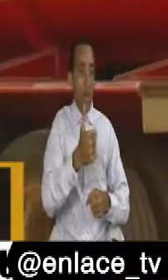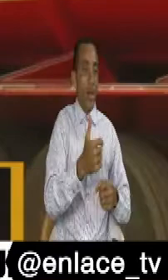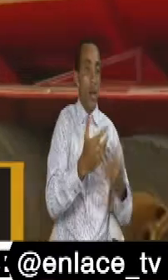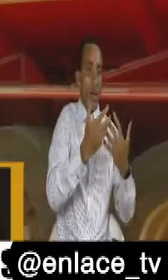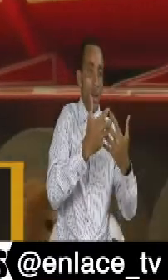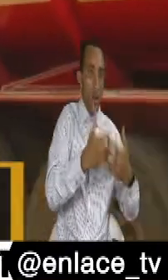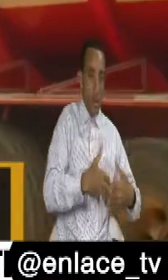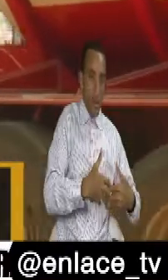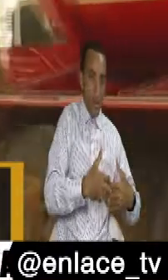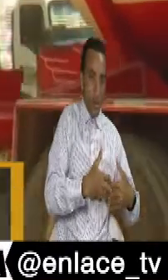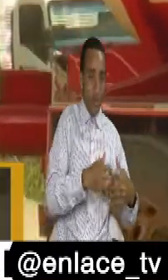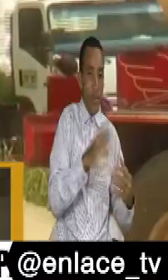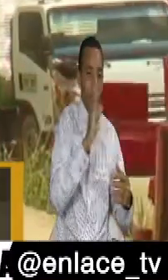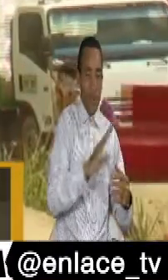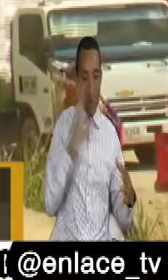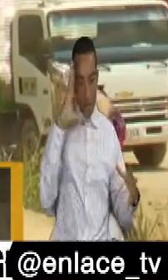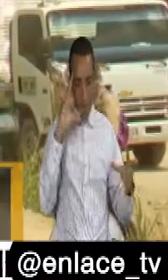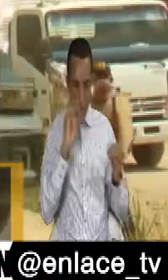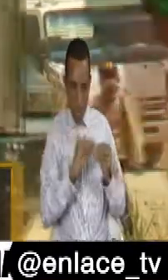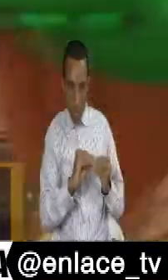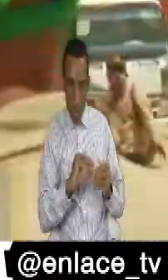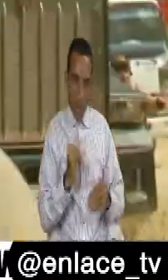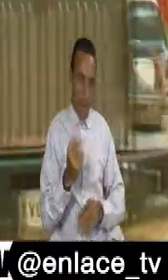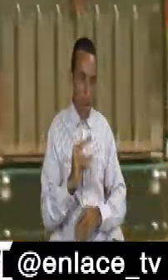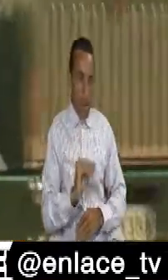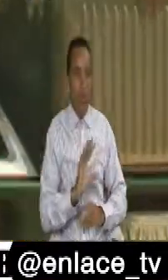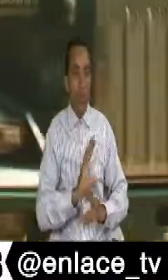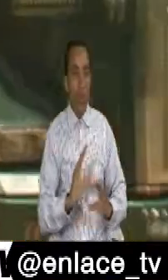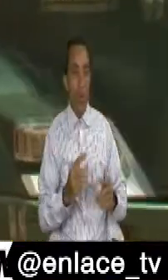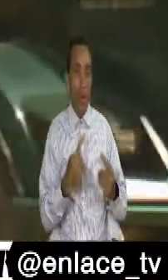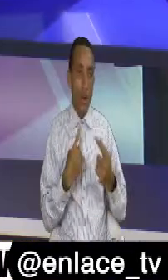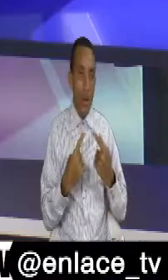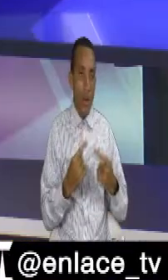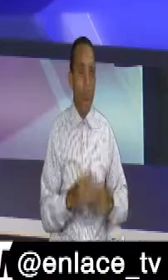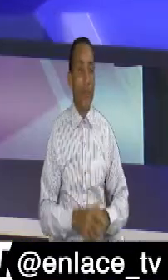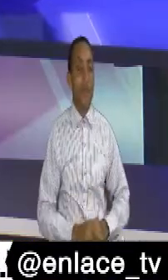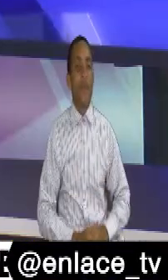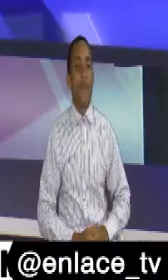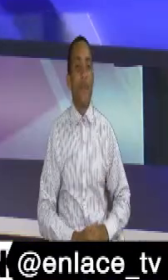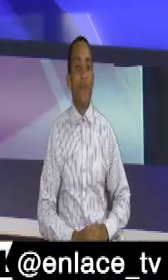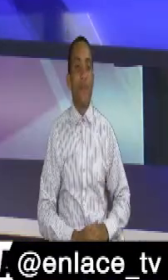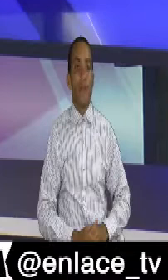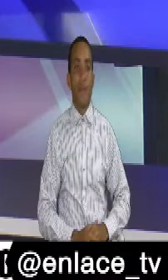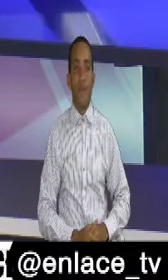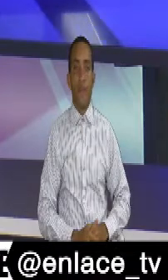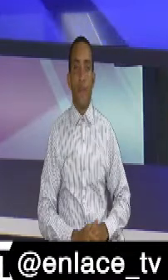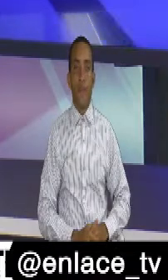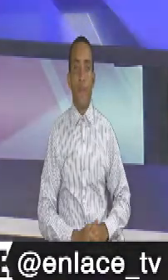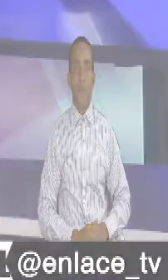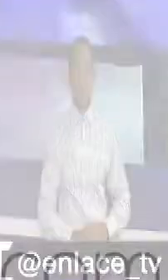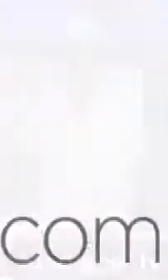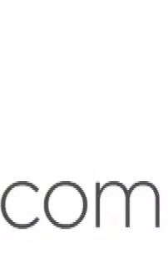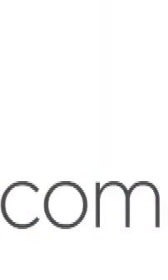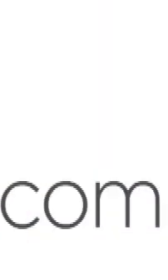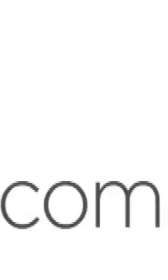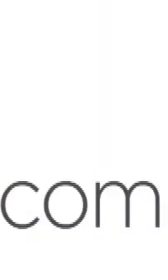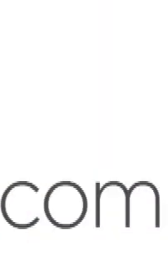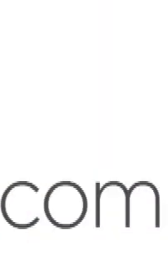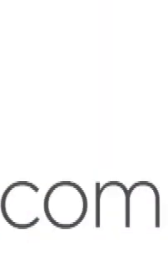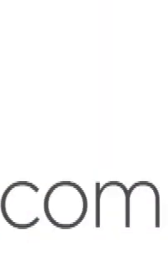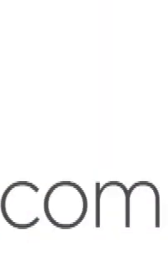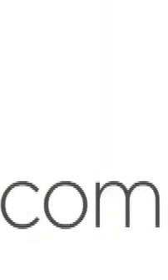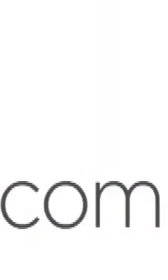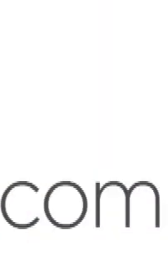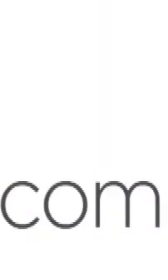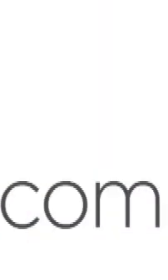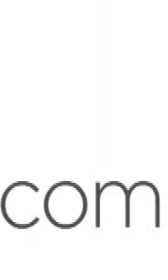en la Gran Vía Yuma, hechos concretos en estas negociaciones. La oferta más completa de inmuebles de la región